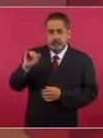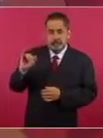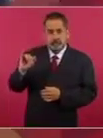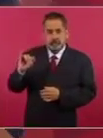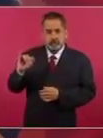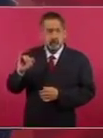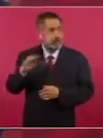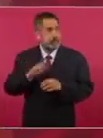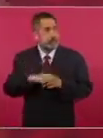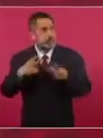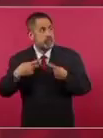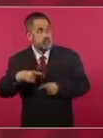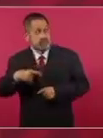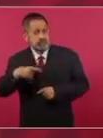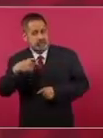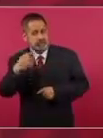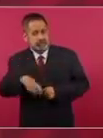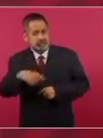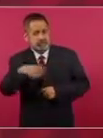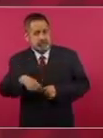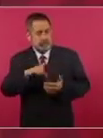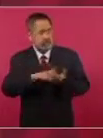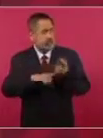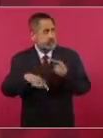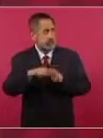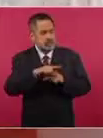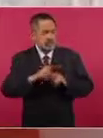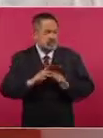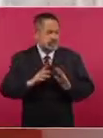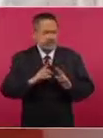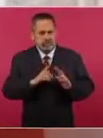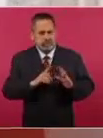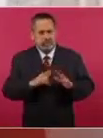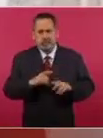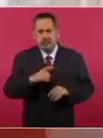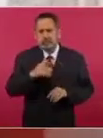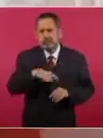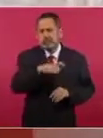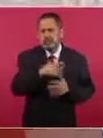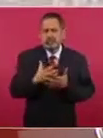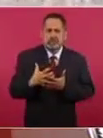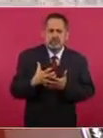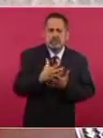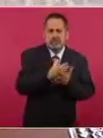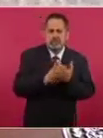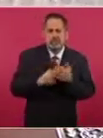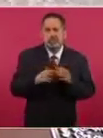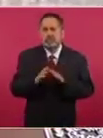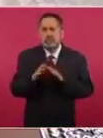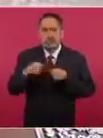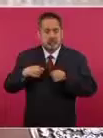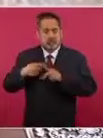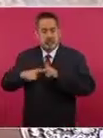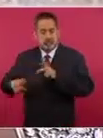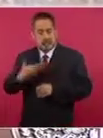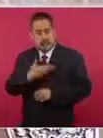los más ricos en promedio llegaban a ganar, cuando llegamos,